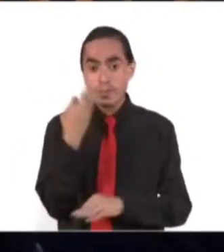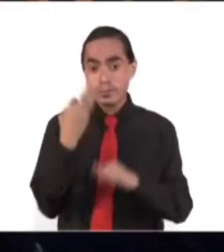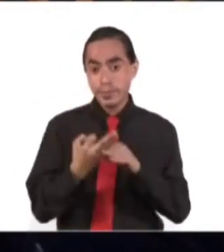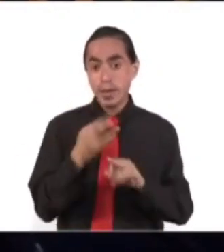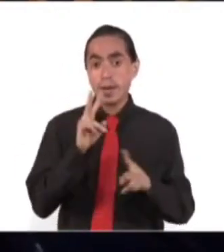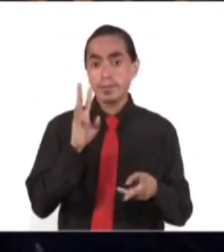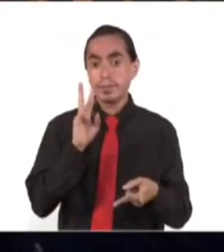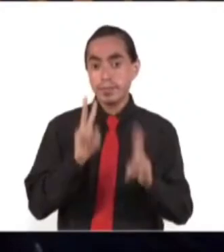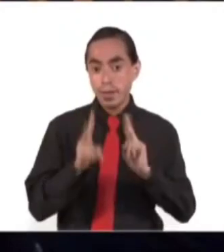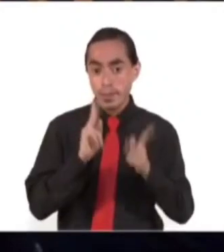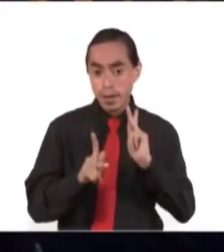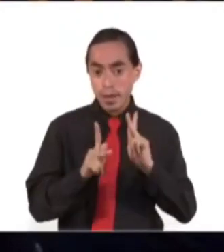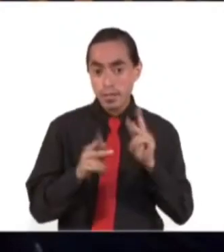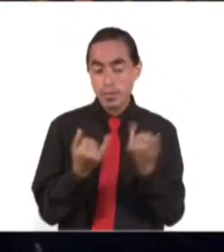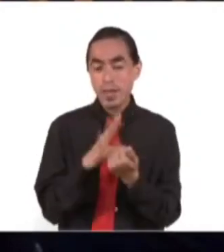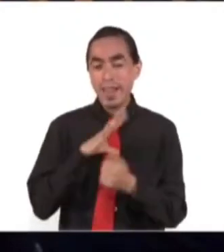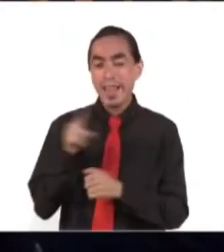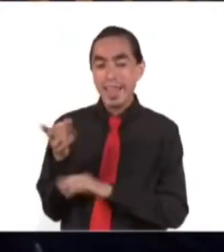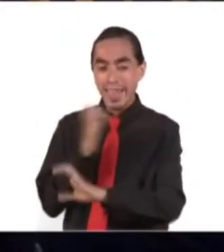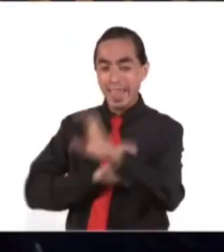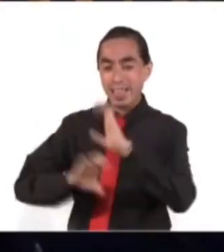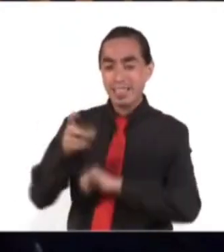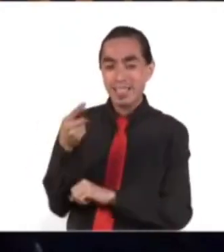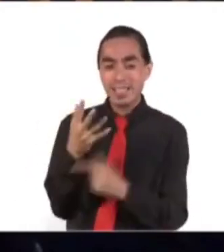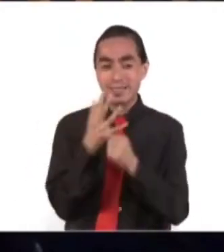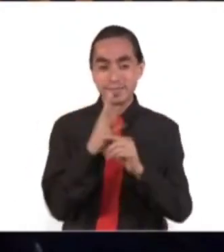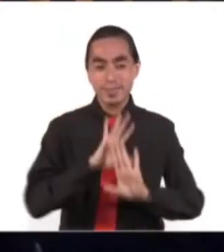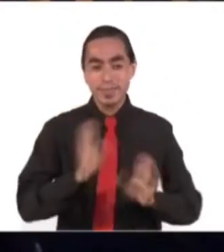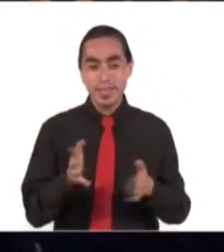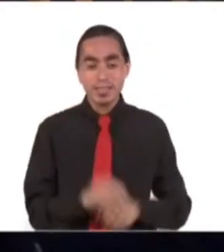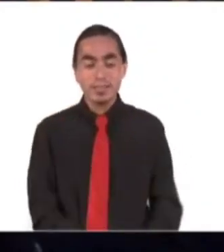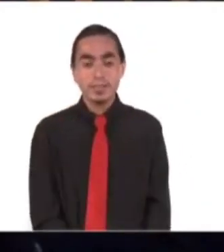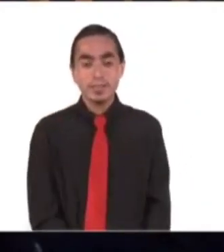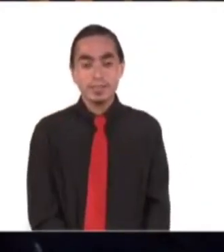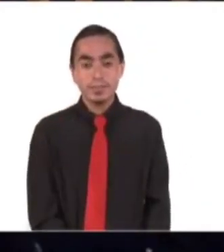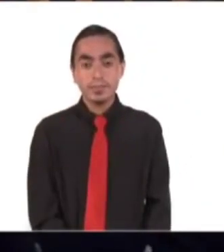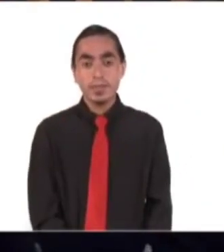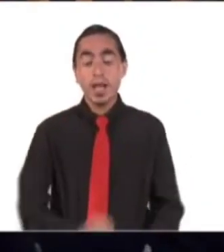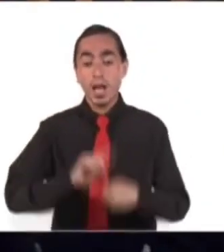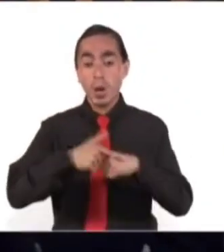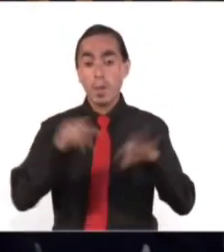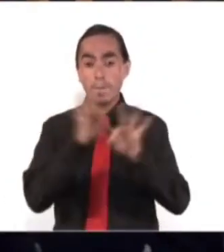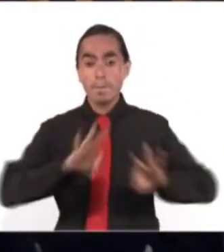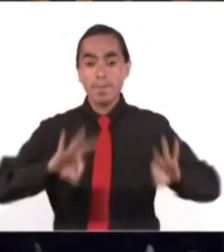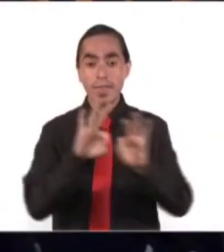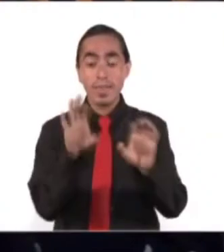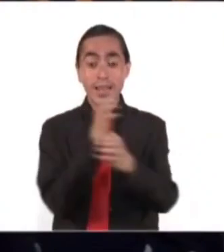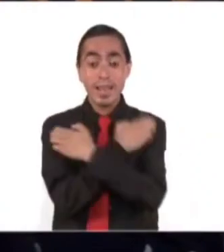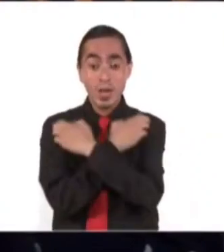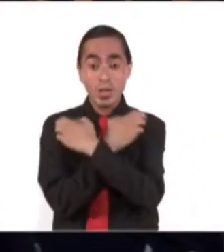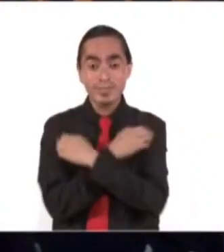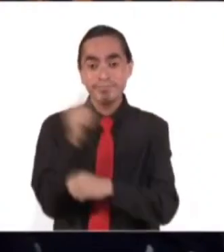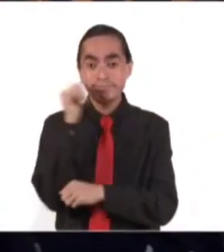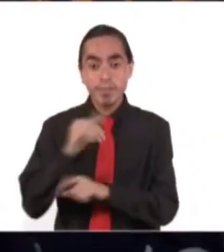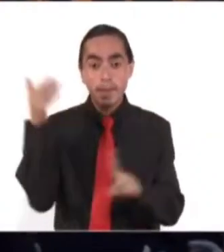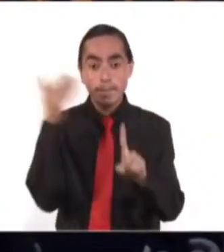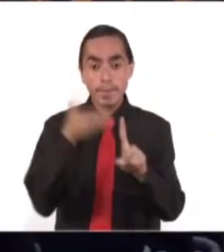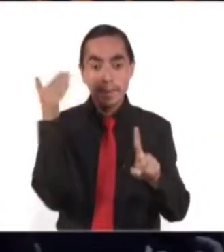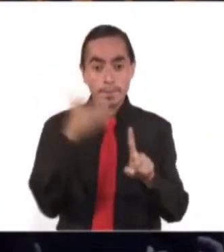la transformación, como ha dicho ella, tenga como corazón la educación, siempre la educación.